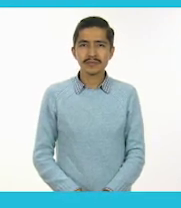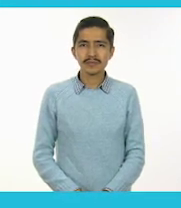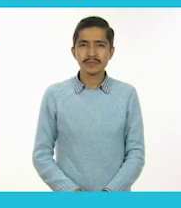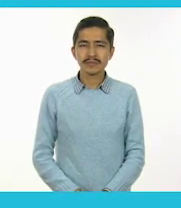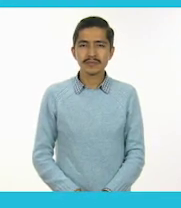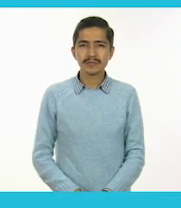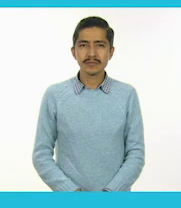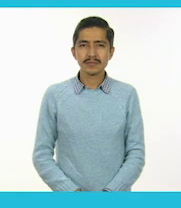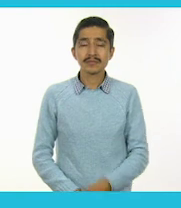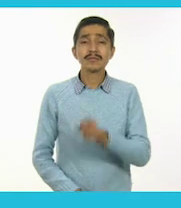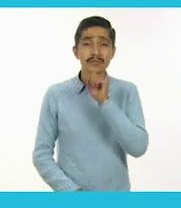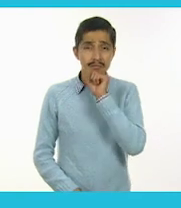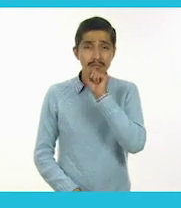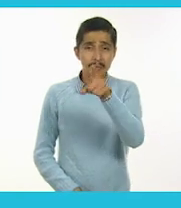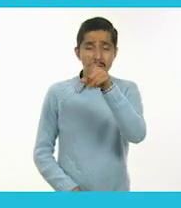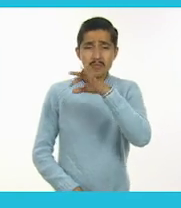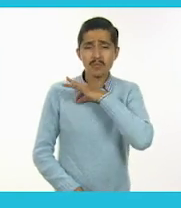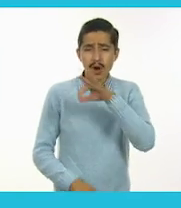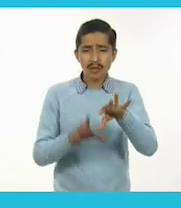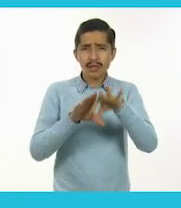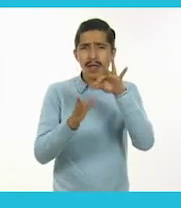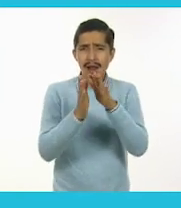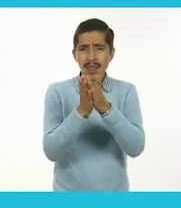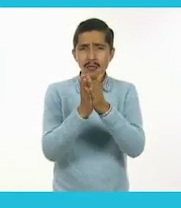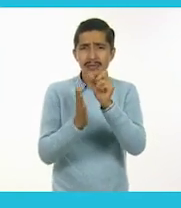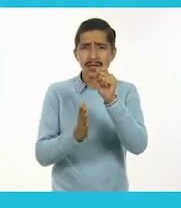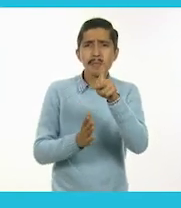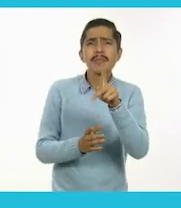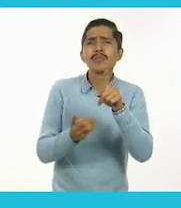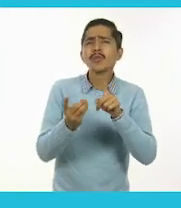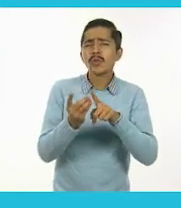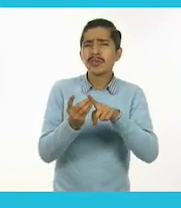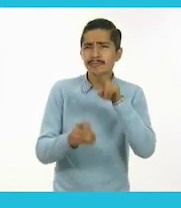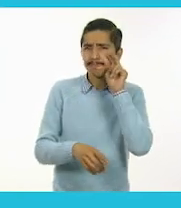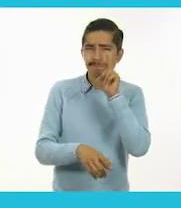También puedes encontrar los libros de texto en la página